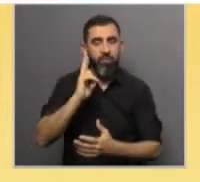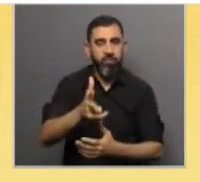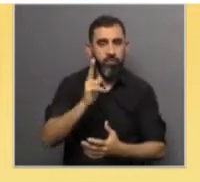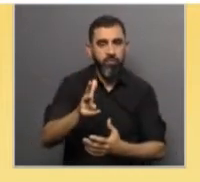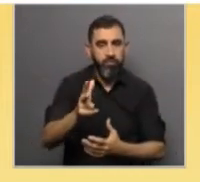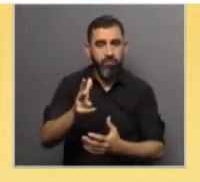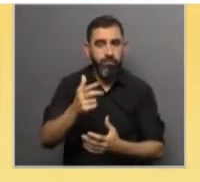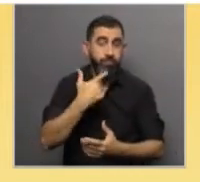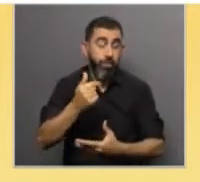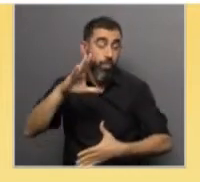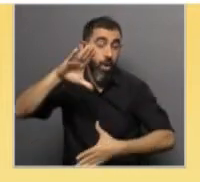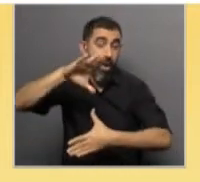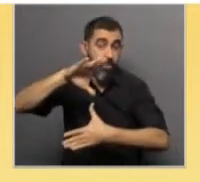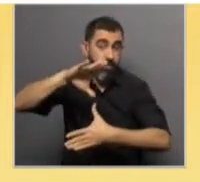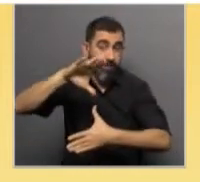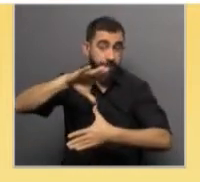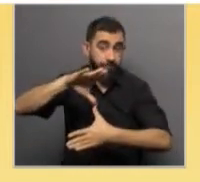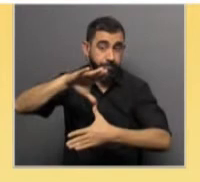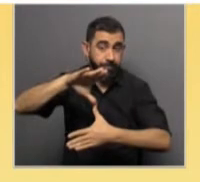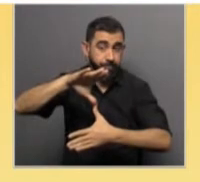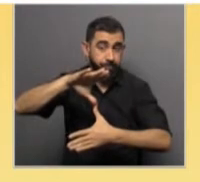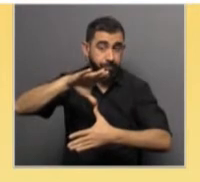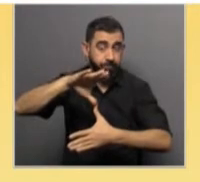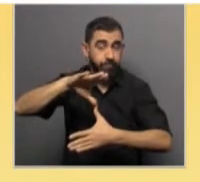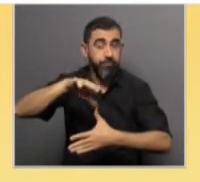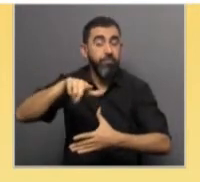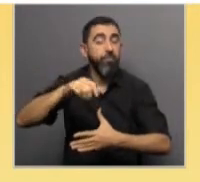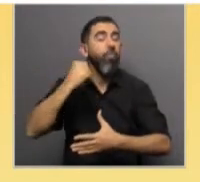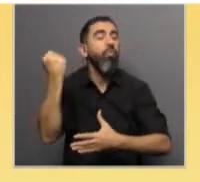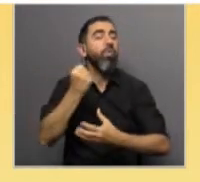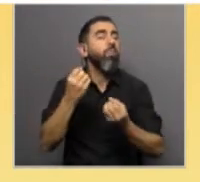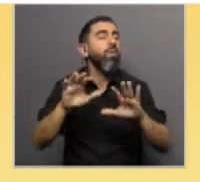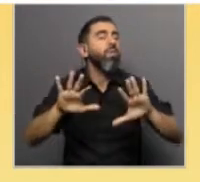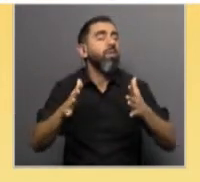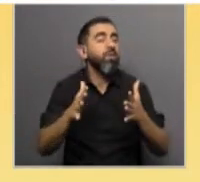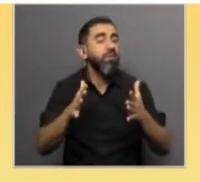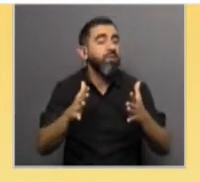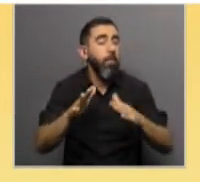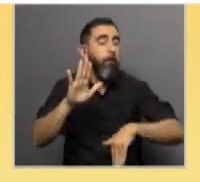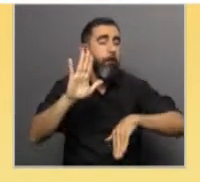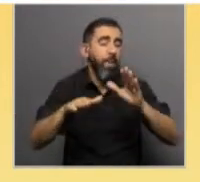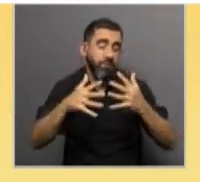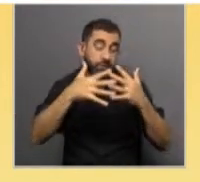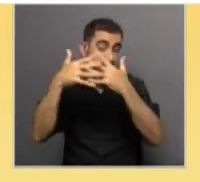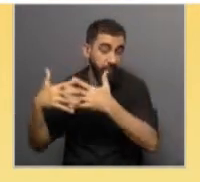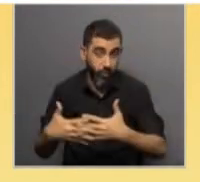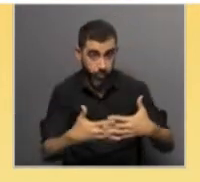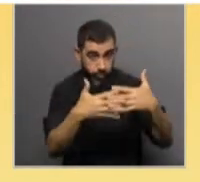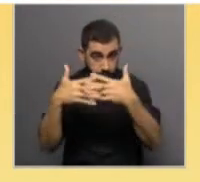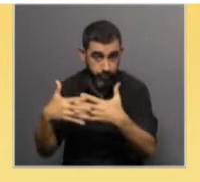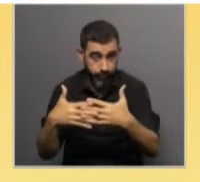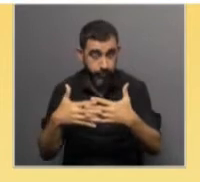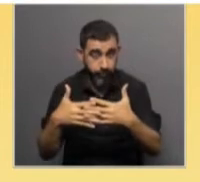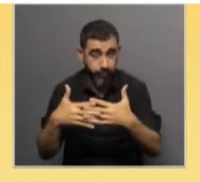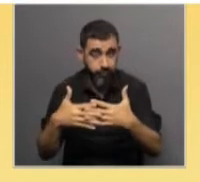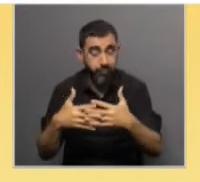humanos en América. Y esto basado fundamentalmente en que, sobre todo en los Estados Unidos,